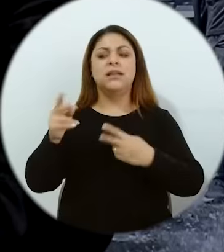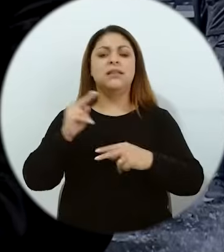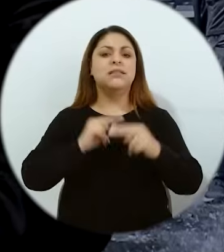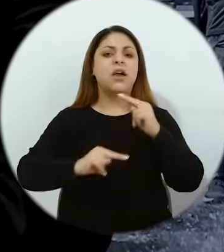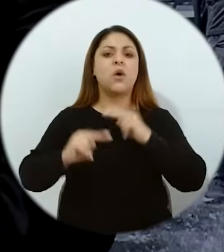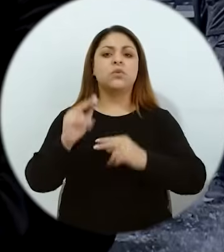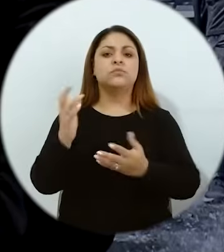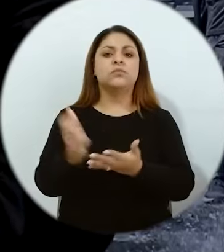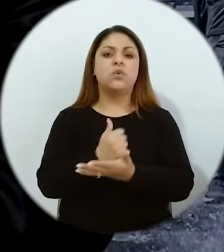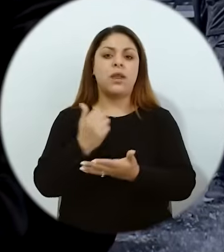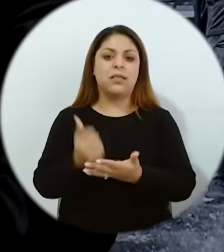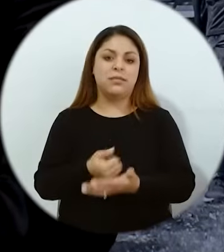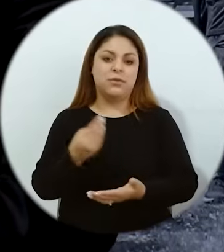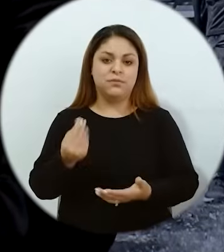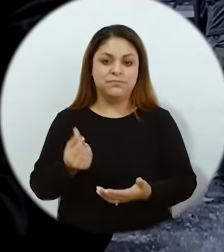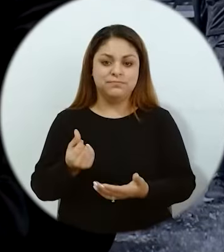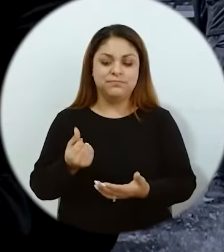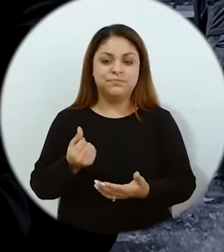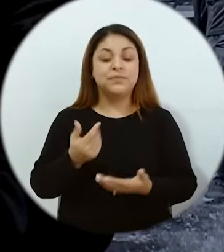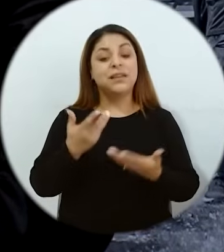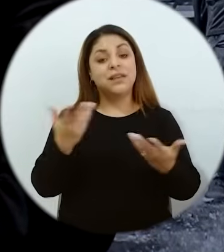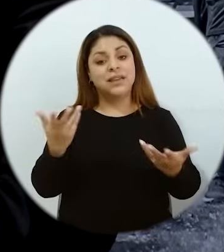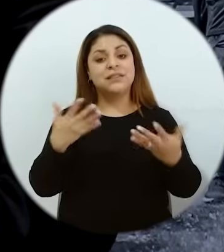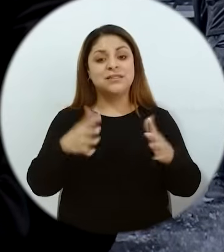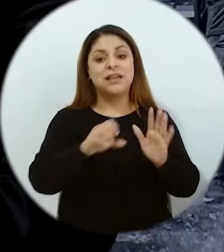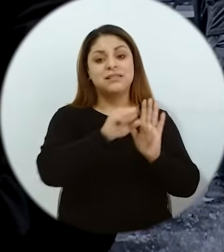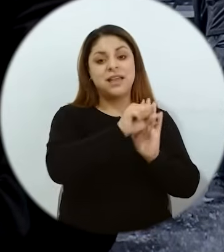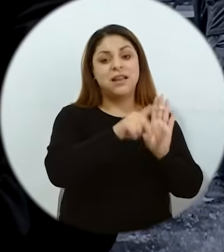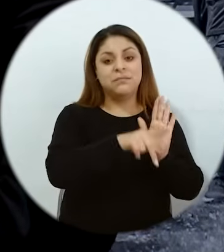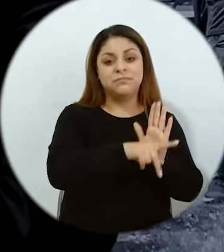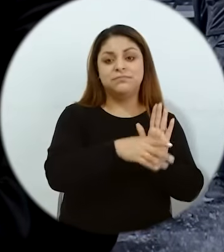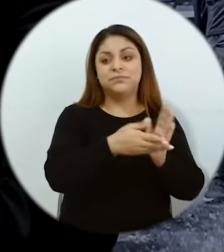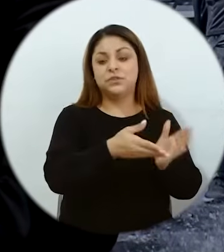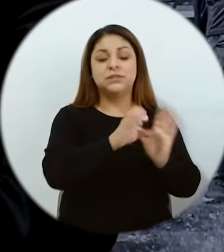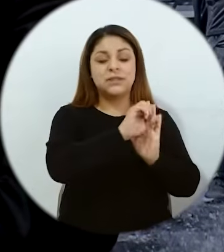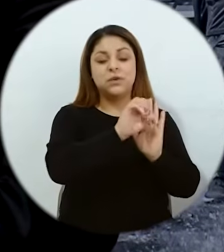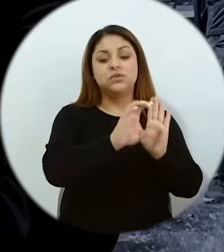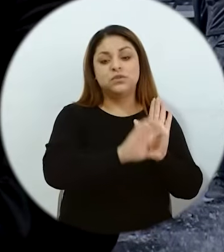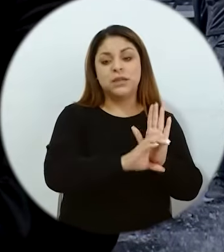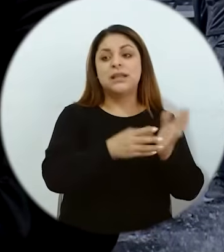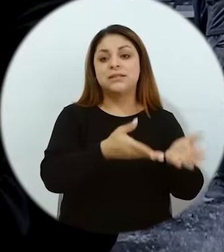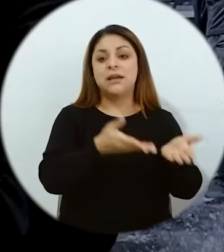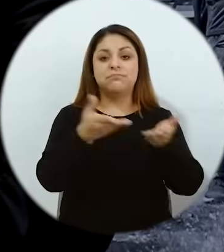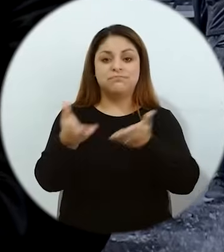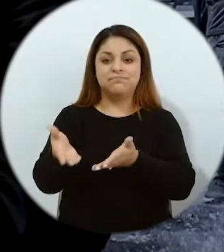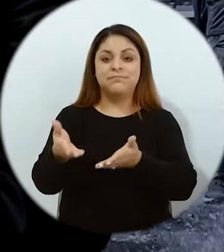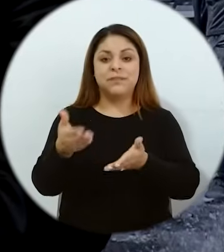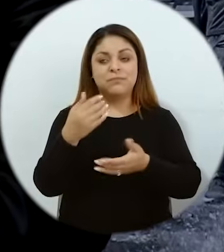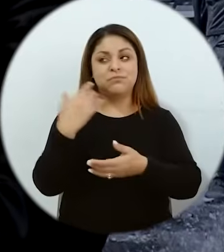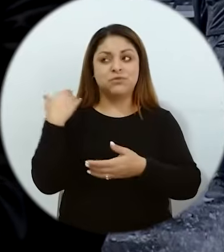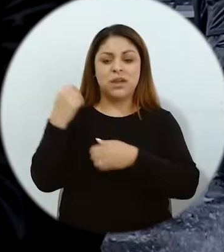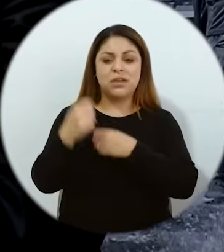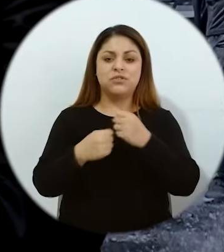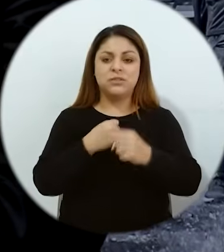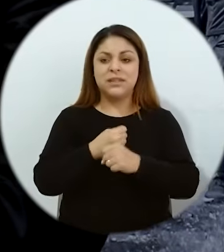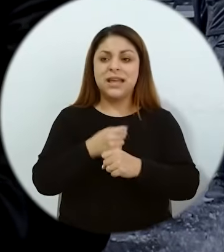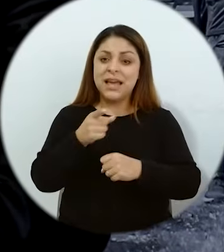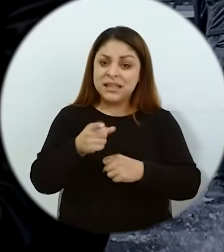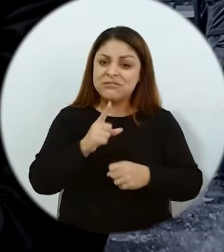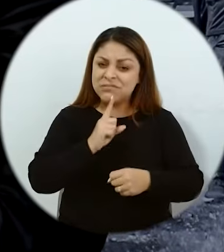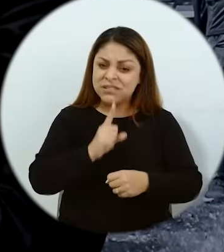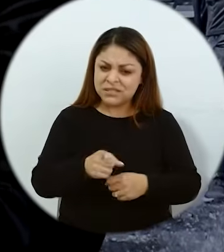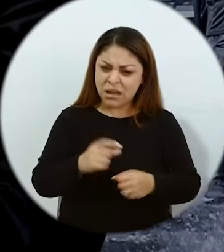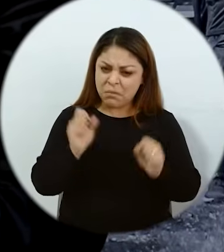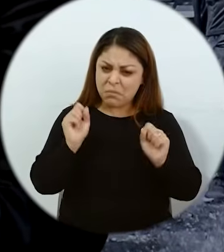sean un negocio muy lucrativo. Cosa que ya la sala se lo planteó hace unos años, de si era legítimo en un